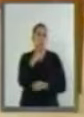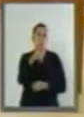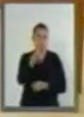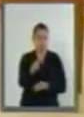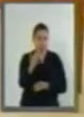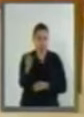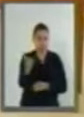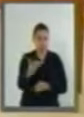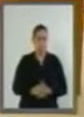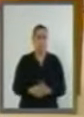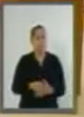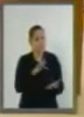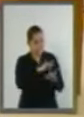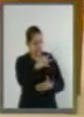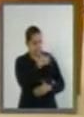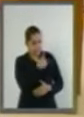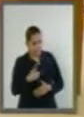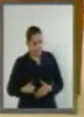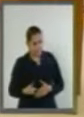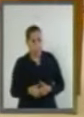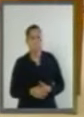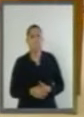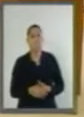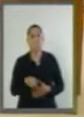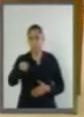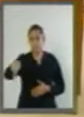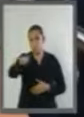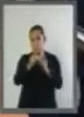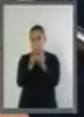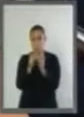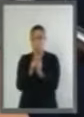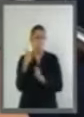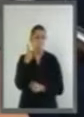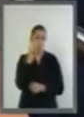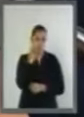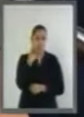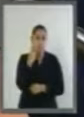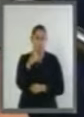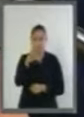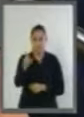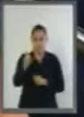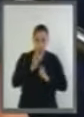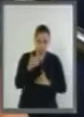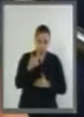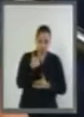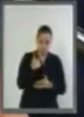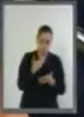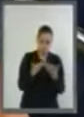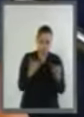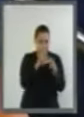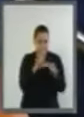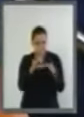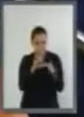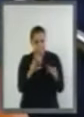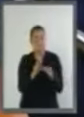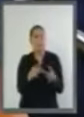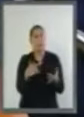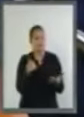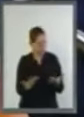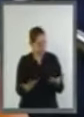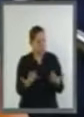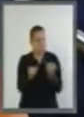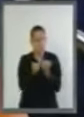Gracias, Presidenta. A nombre de mi partido, el de la Revolución Democrática, nos sumamos a la condena de